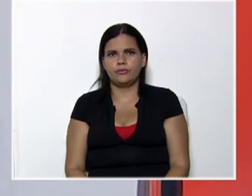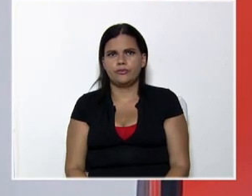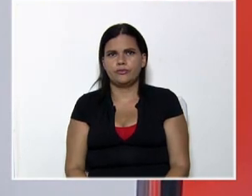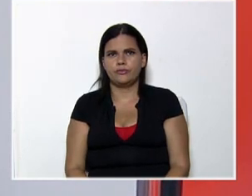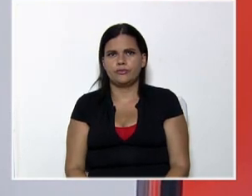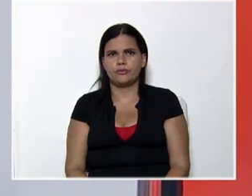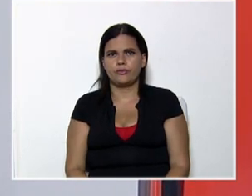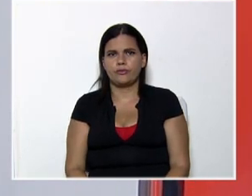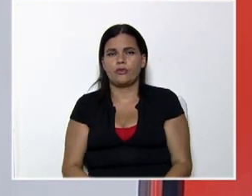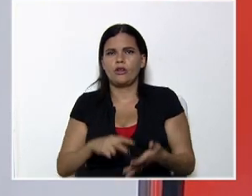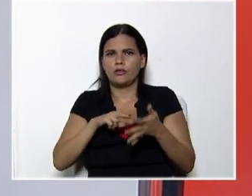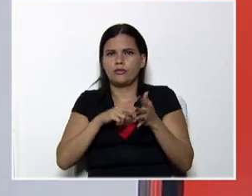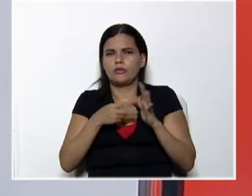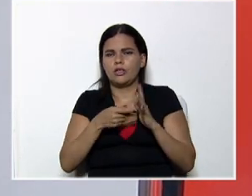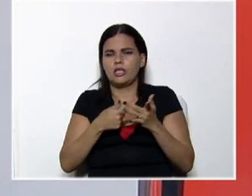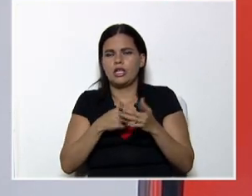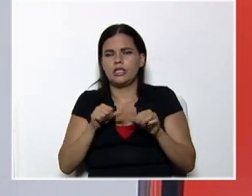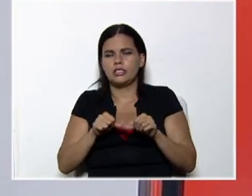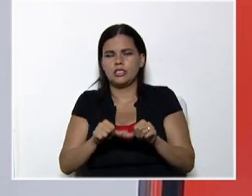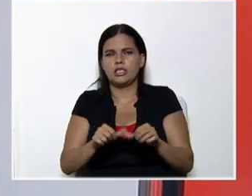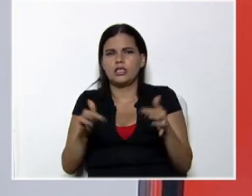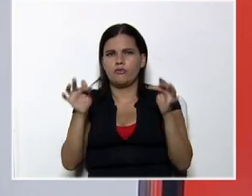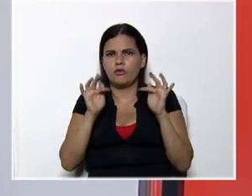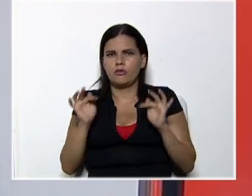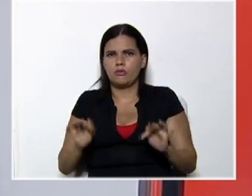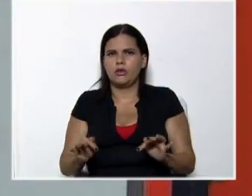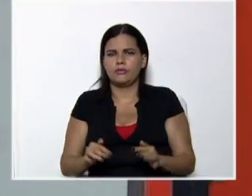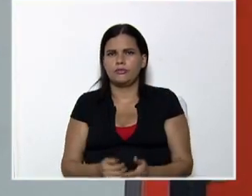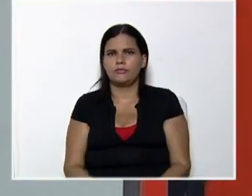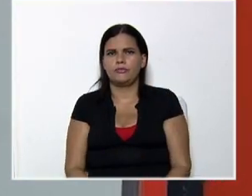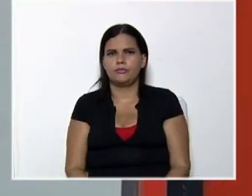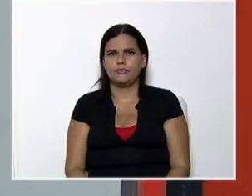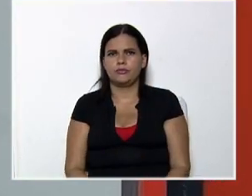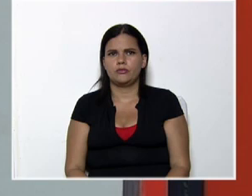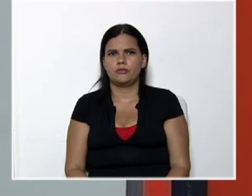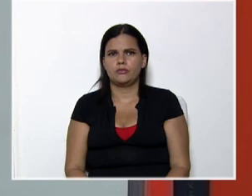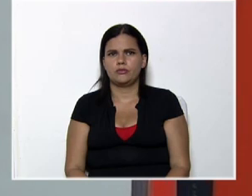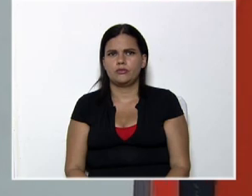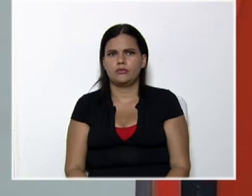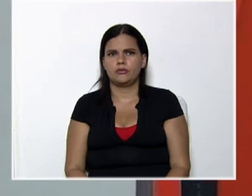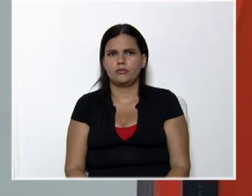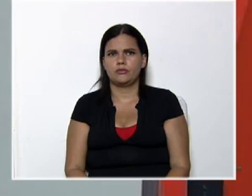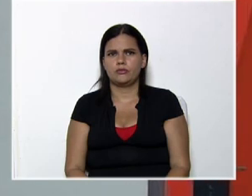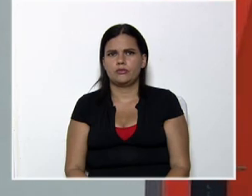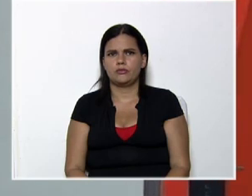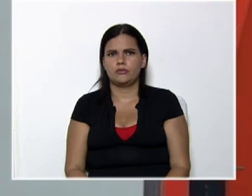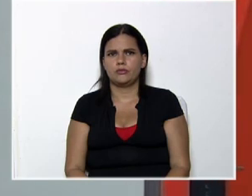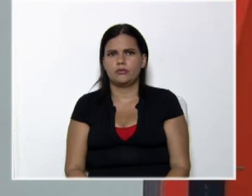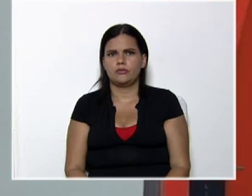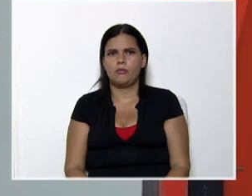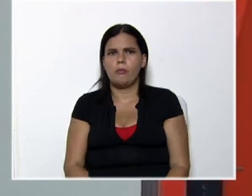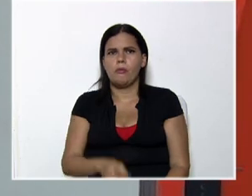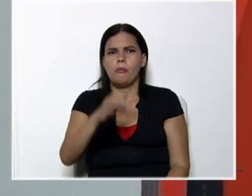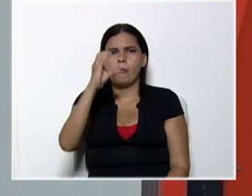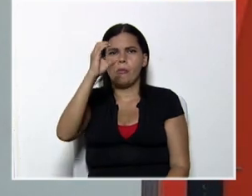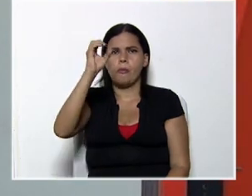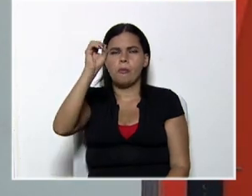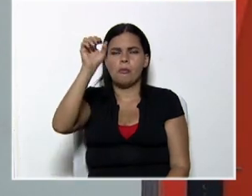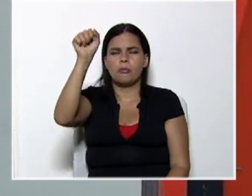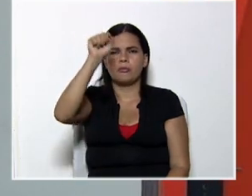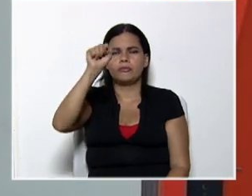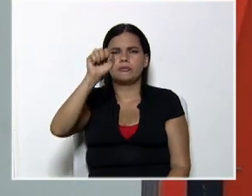va a estar definido de la siguiente manera: coseno del ángulo es igual al